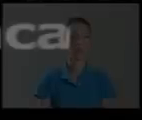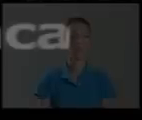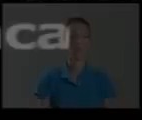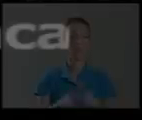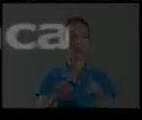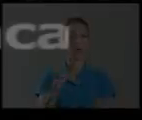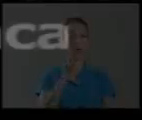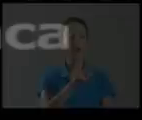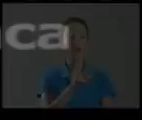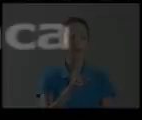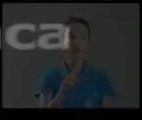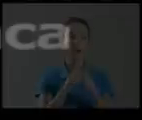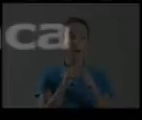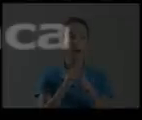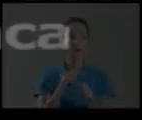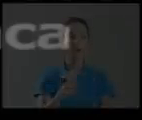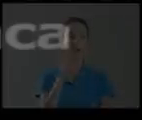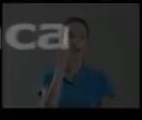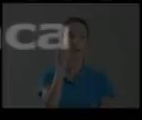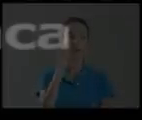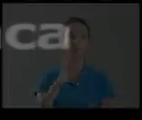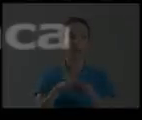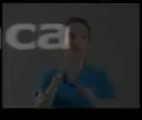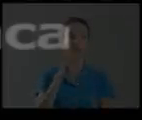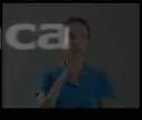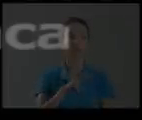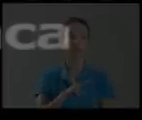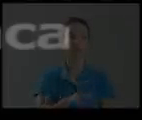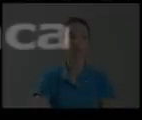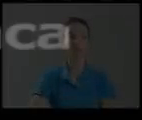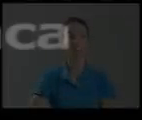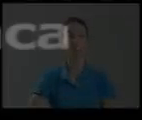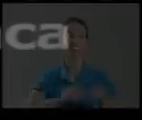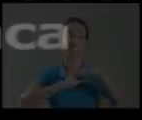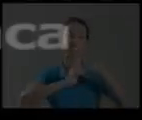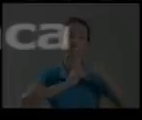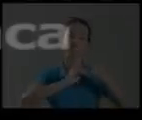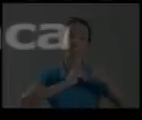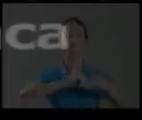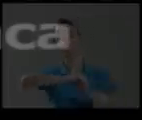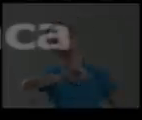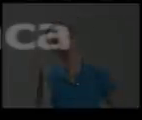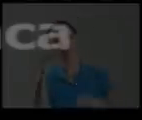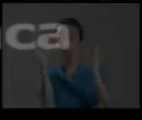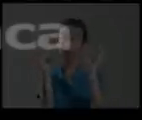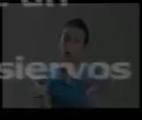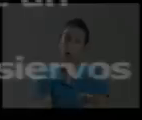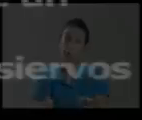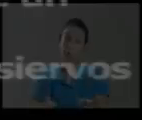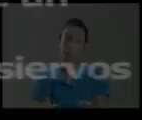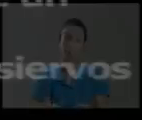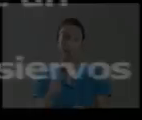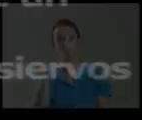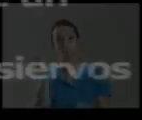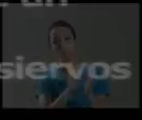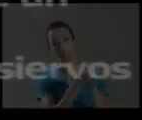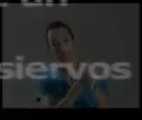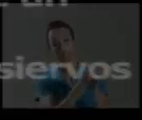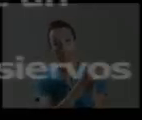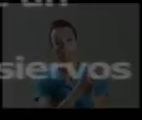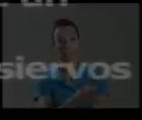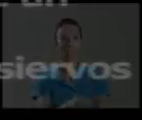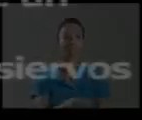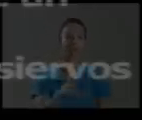Somos hombres de verdad. Nunca fuimos espías. Pero esta palabra, hombres de verdad, en las